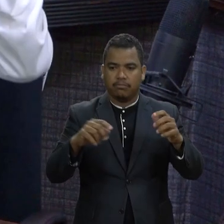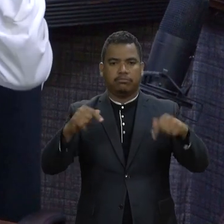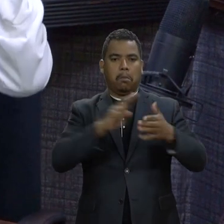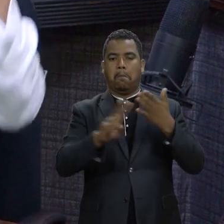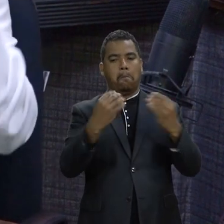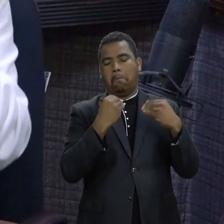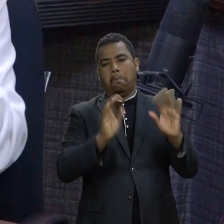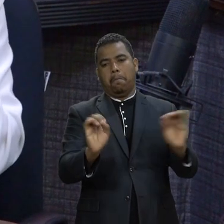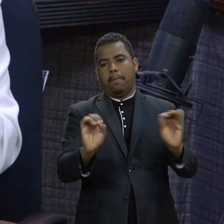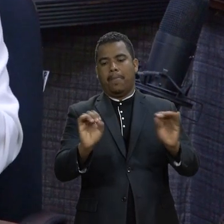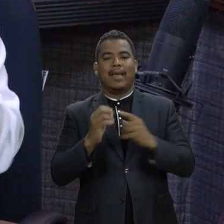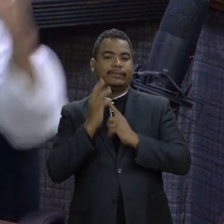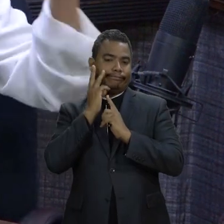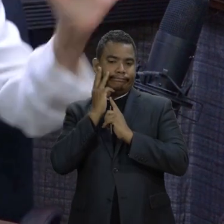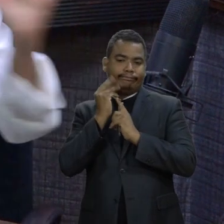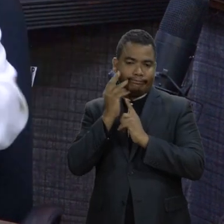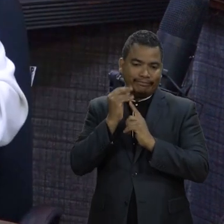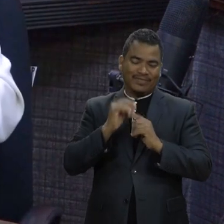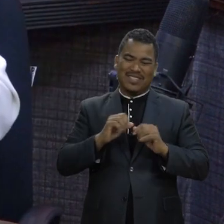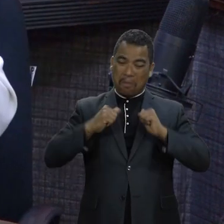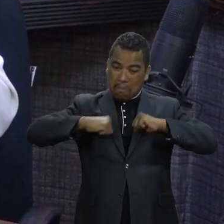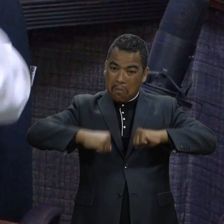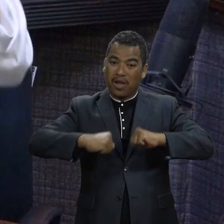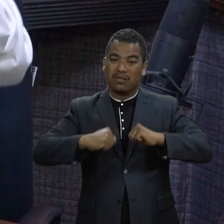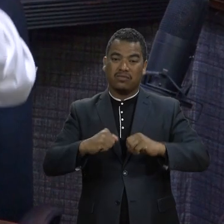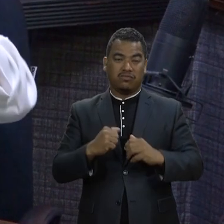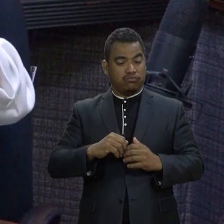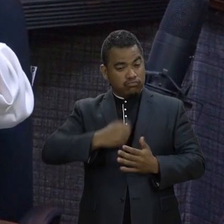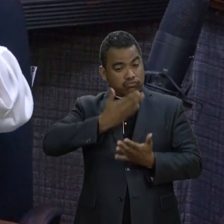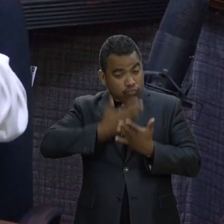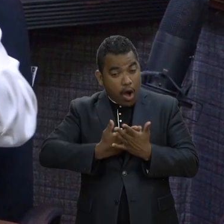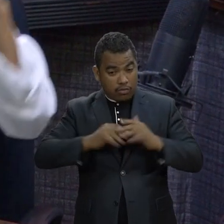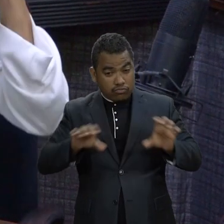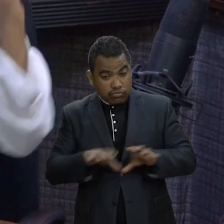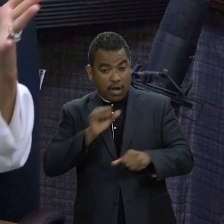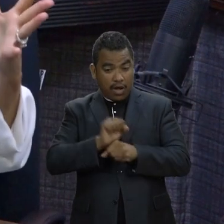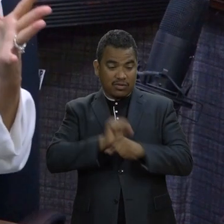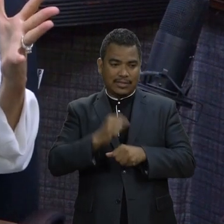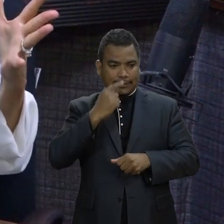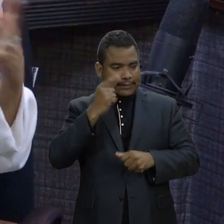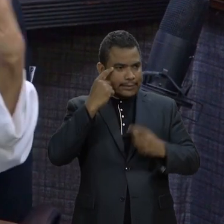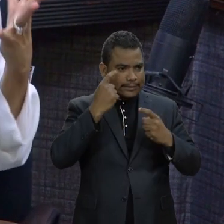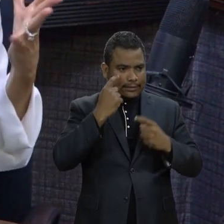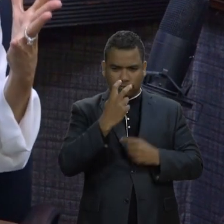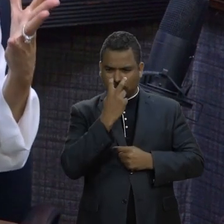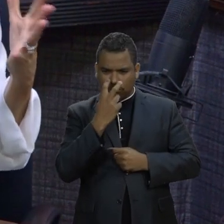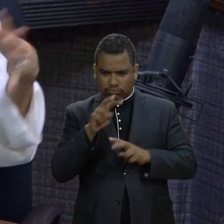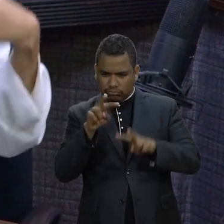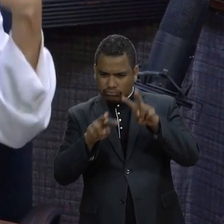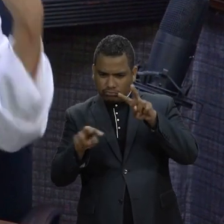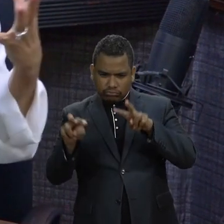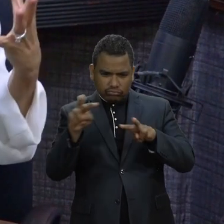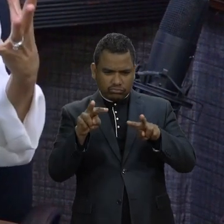más, hasta viendo una película, tú puedes decir, ¡oh, pero mira, yo creo que yo puedo hacer un reportaje sobre eso, porque estás muy atento. Ese es el olfato,